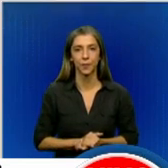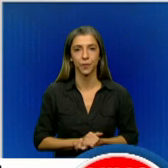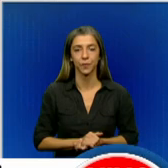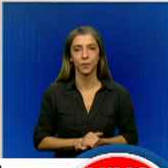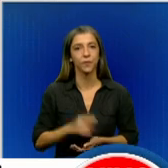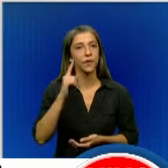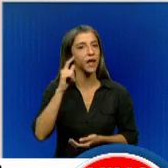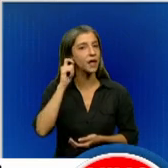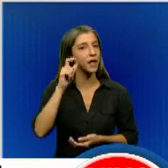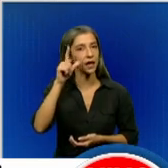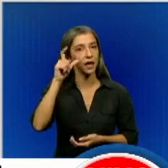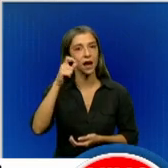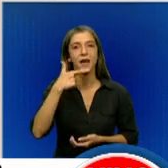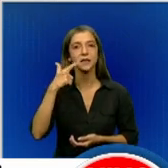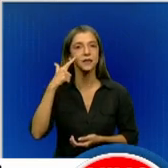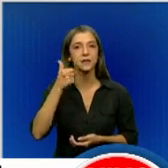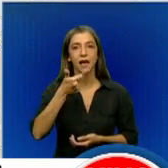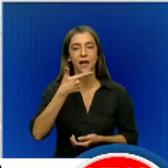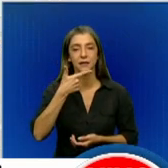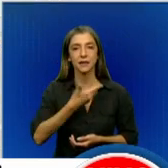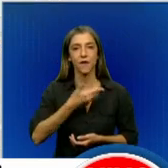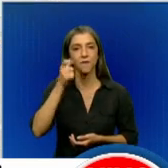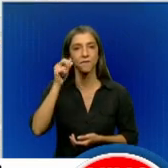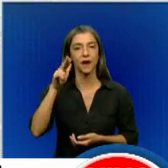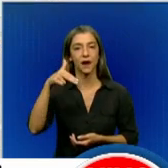iglesias fernando adolfo